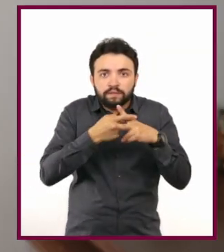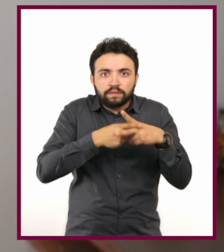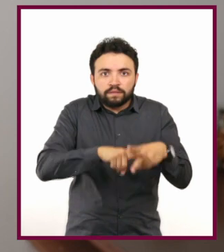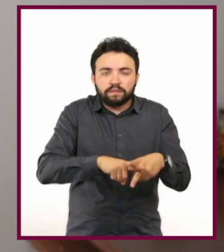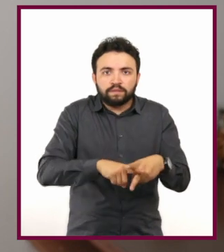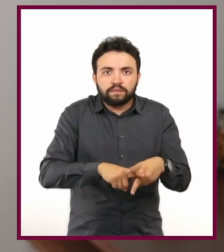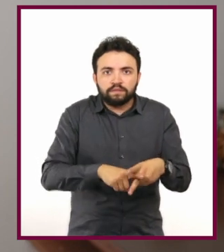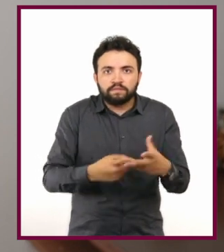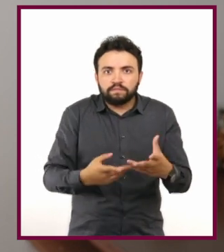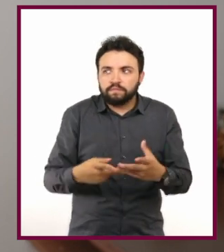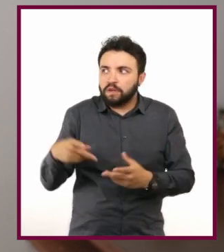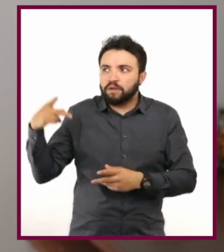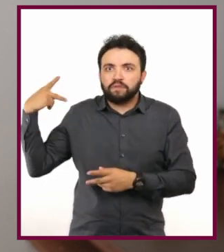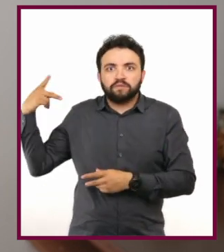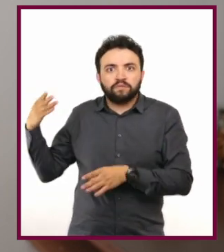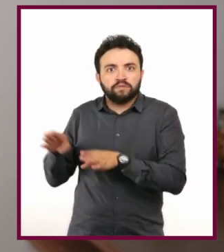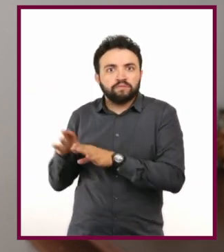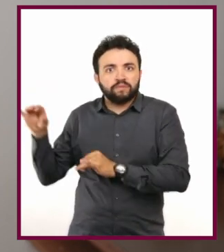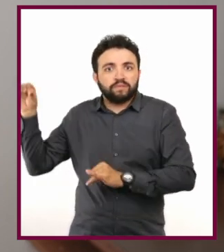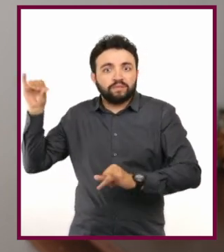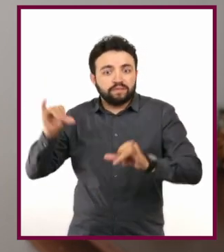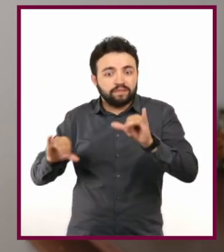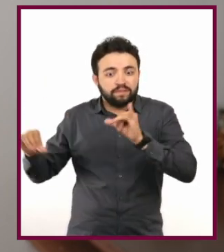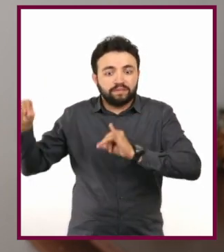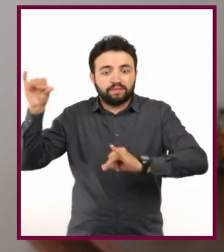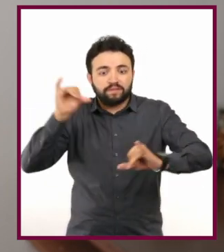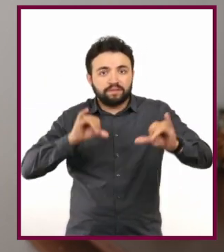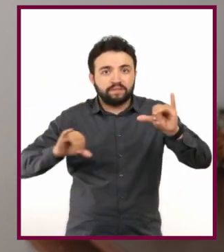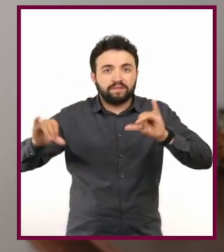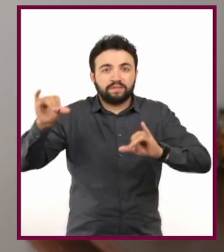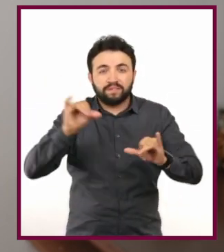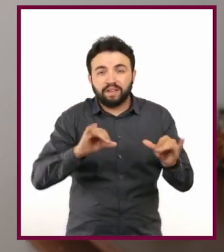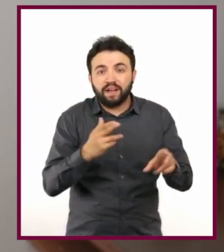cuántos inventos tuvieron que descubrirse antes de llegar a este artefacto.